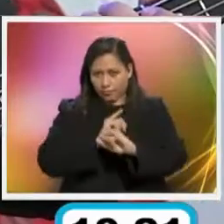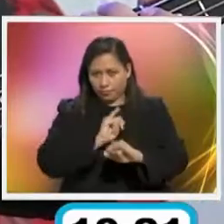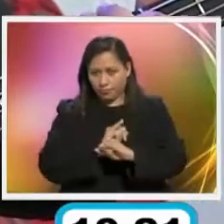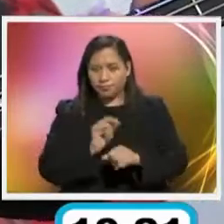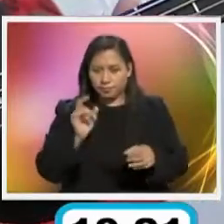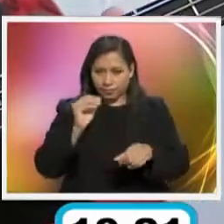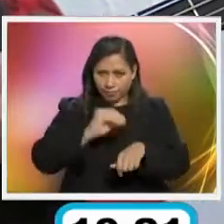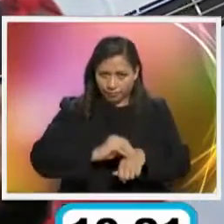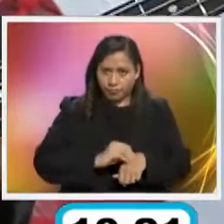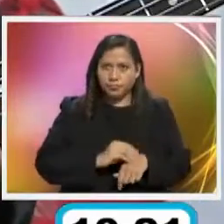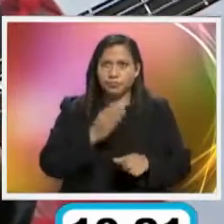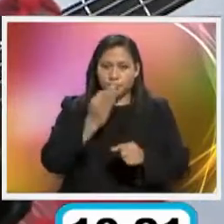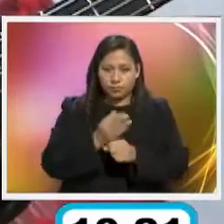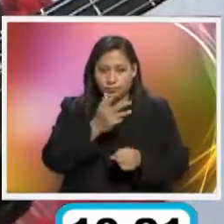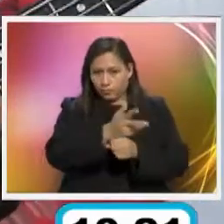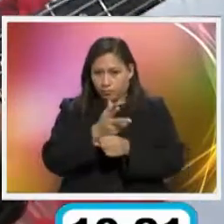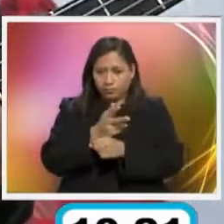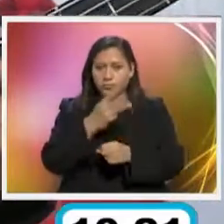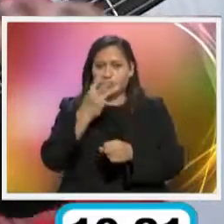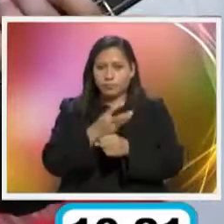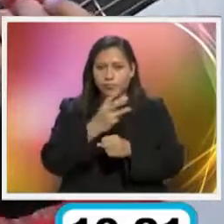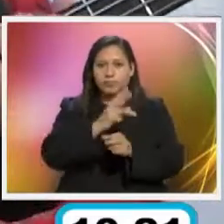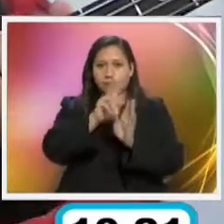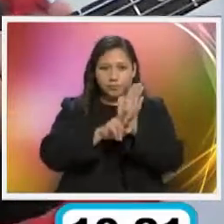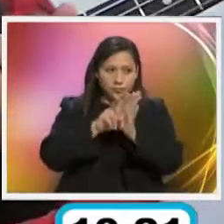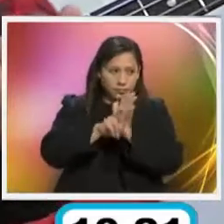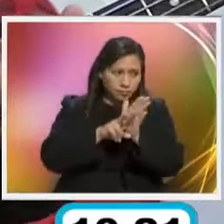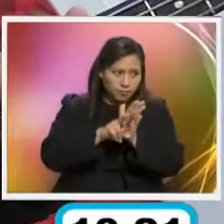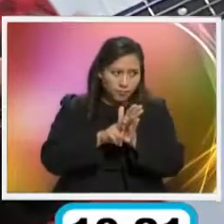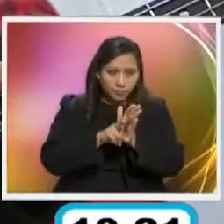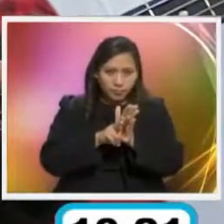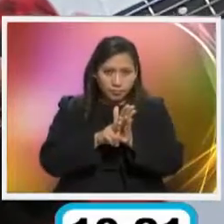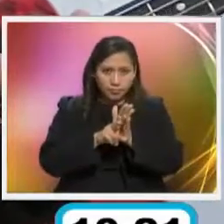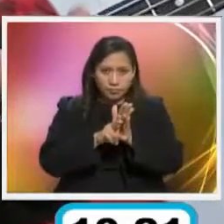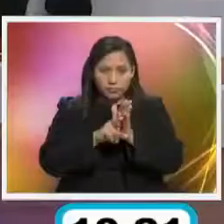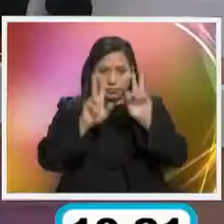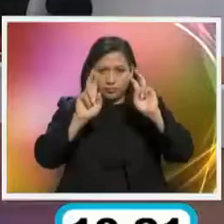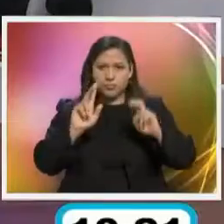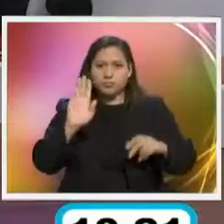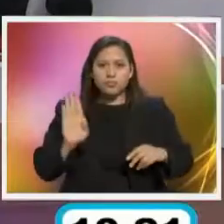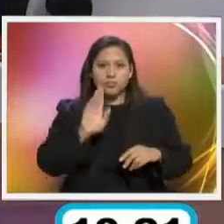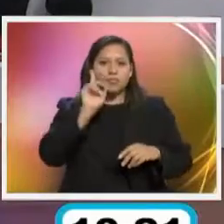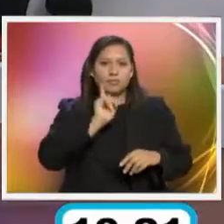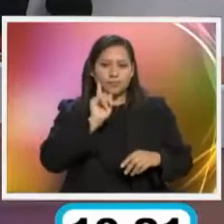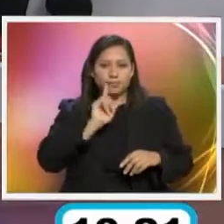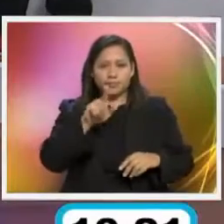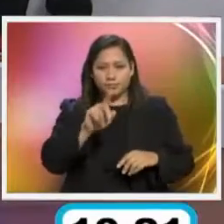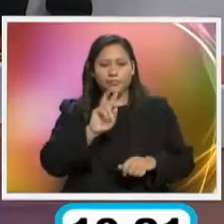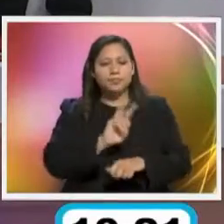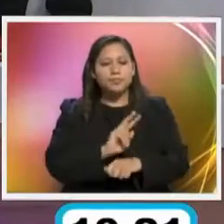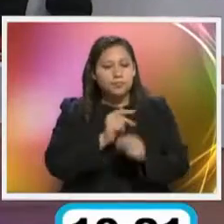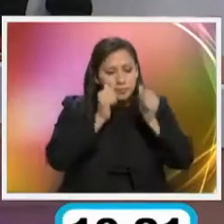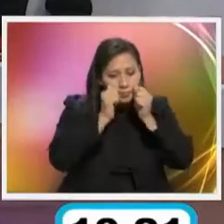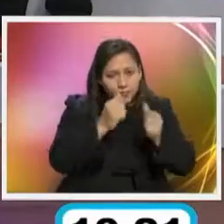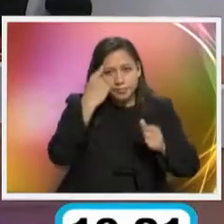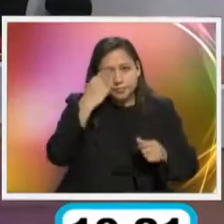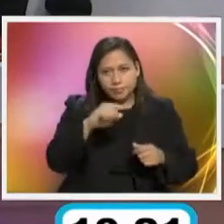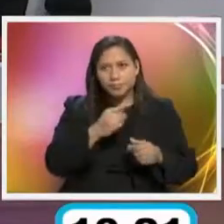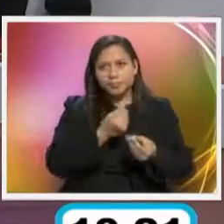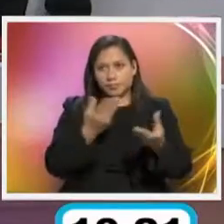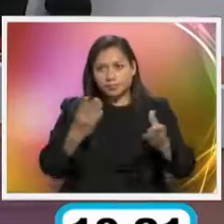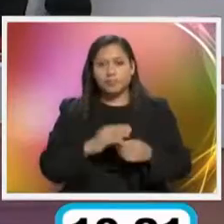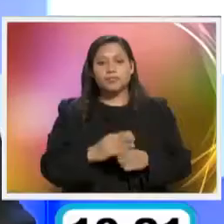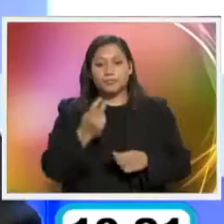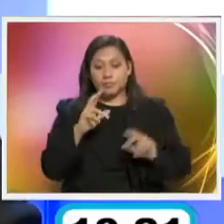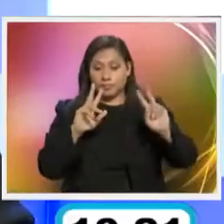Excelente. estos momentos estamos filmando nuestro tercer videoclip, que se va a llamar Brujita, y bueno, esperemos que todos estén pendientes para ese Así estreno. que de